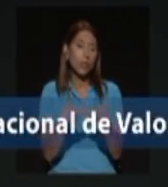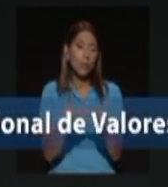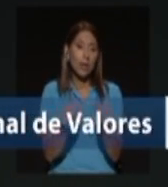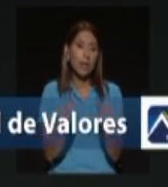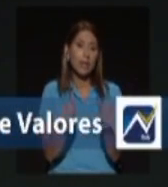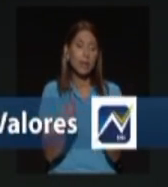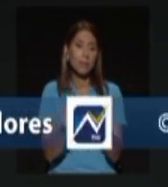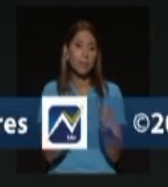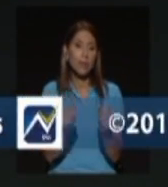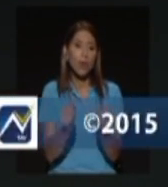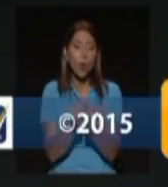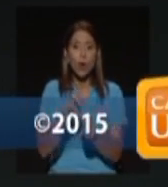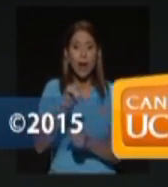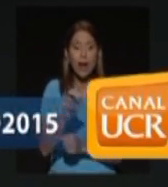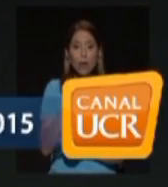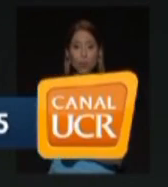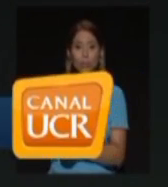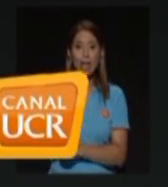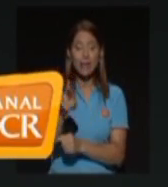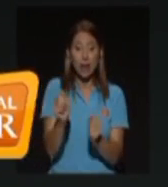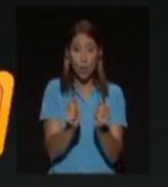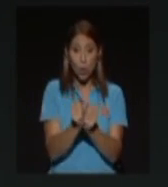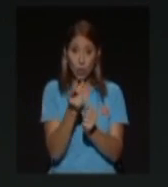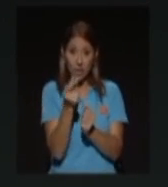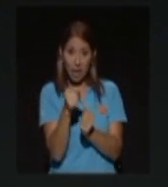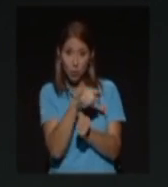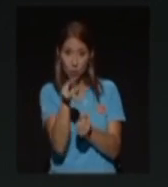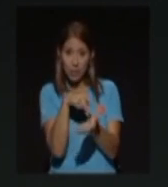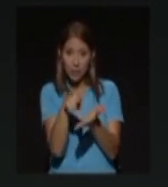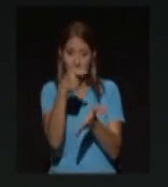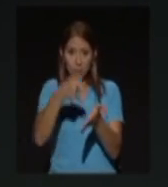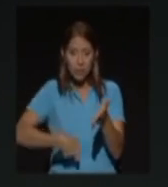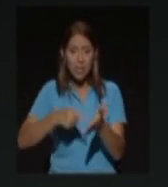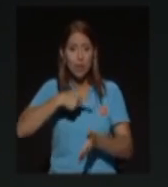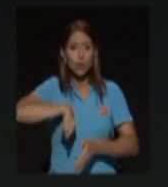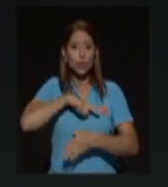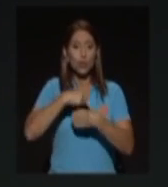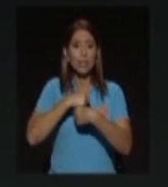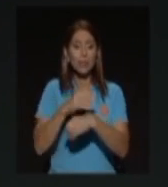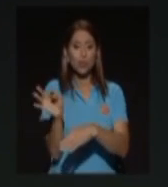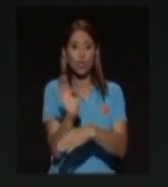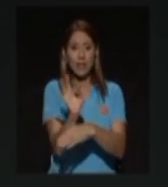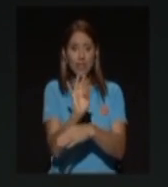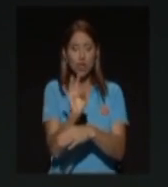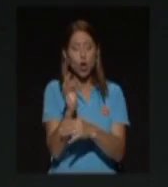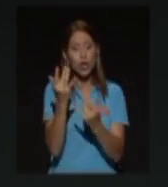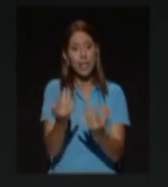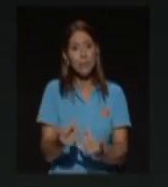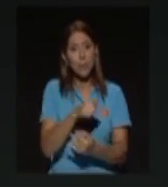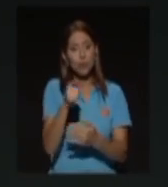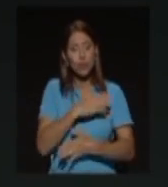con Canal UCR, donde con los impuestos que ustedes pagan hacemos la televisión que esperamos